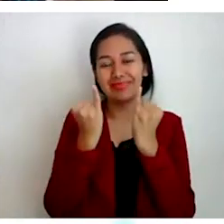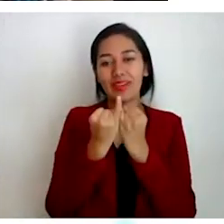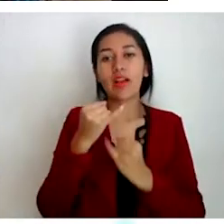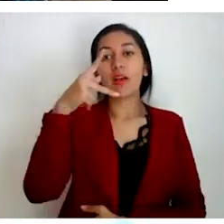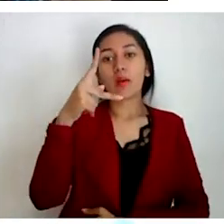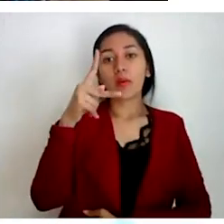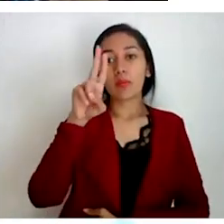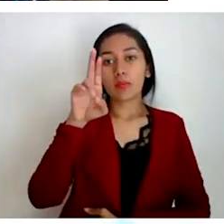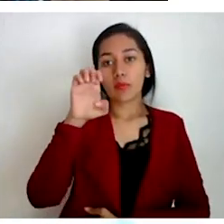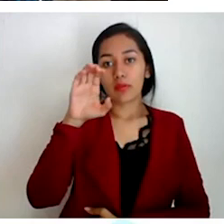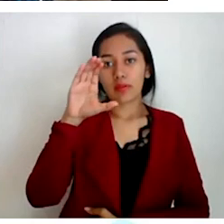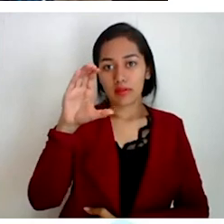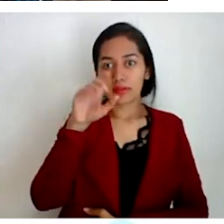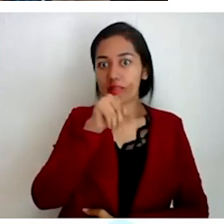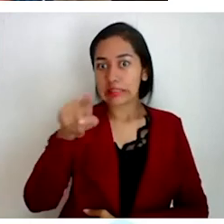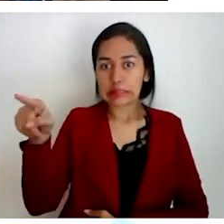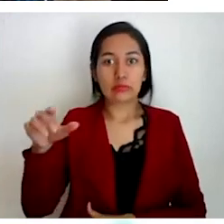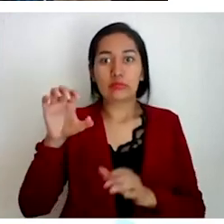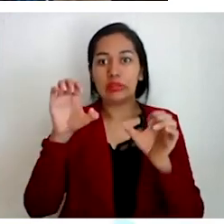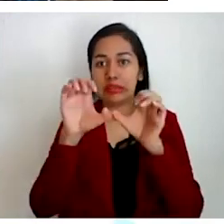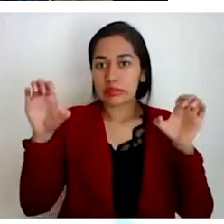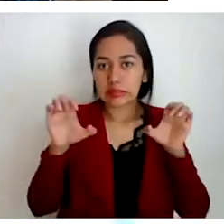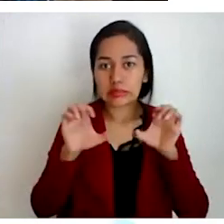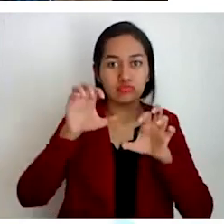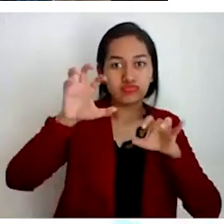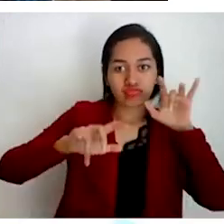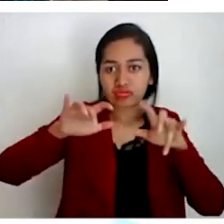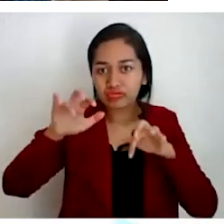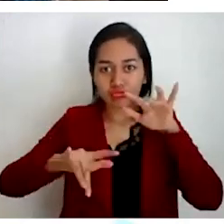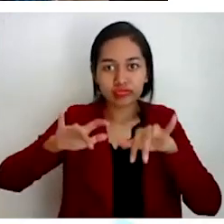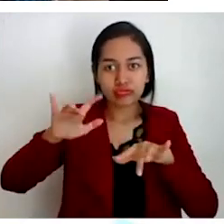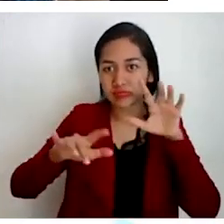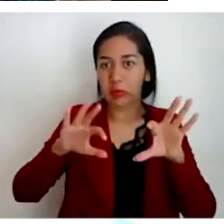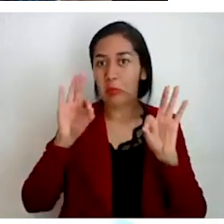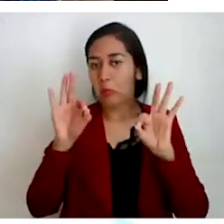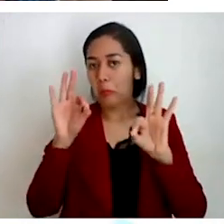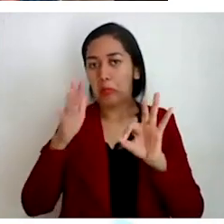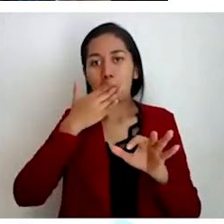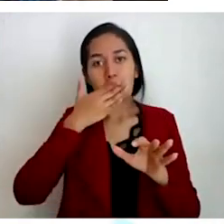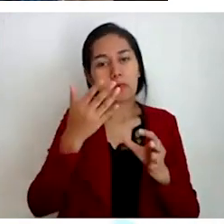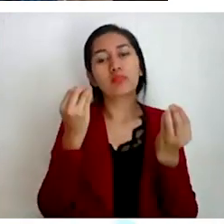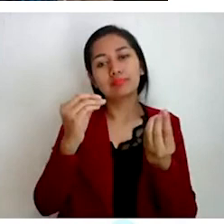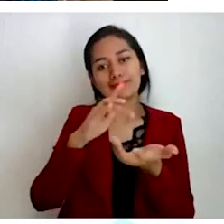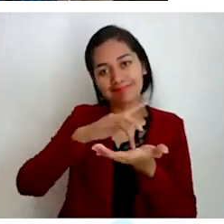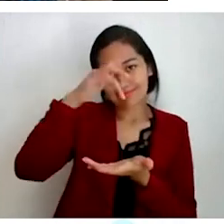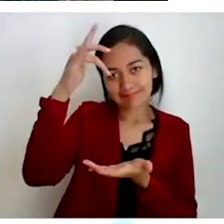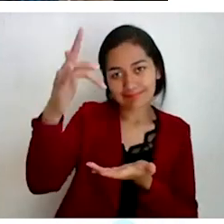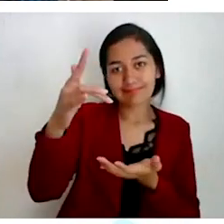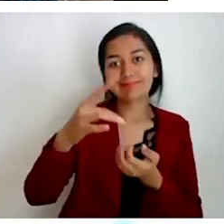la transmisión. Y bueno, sin más, muchísimas gracias. Nos seguimos viendo